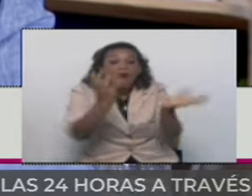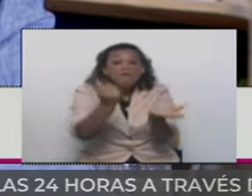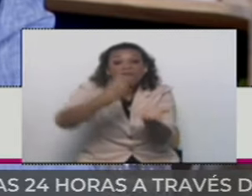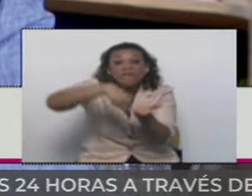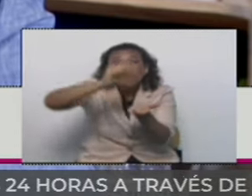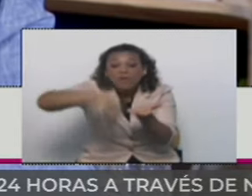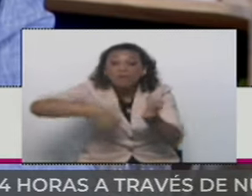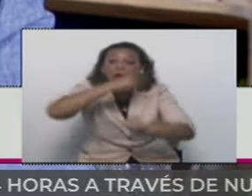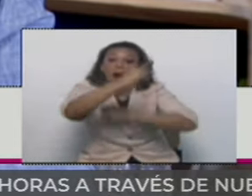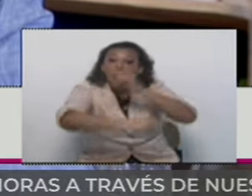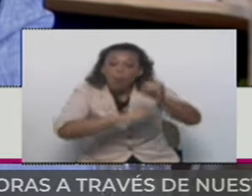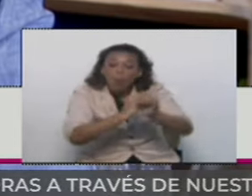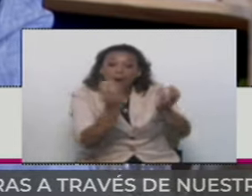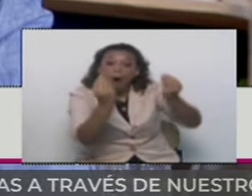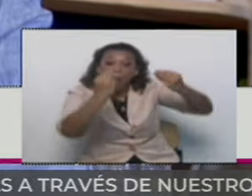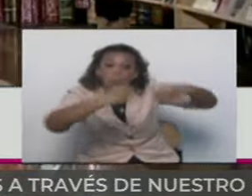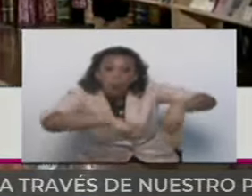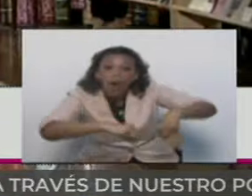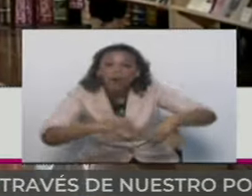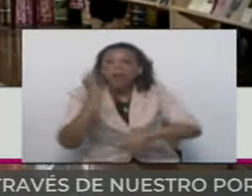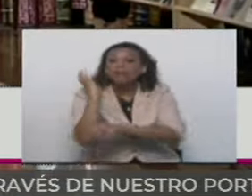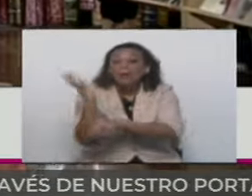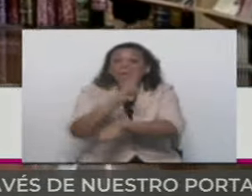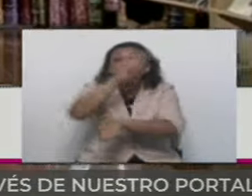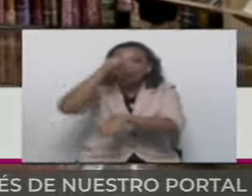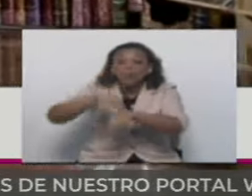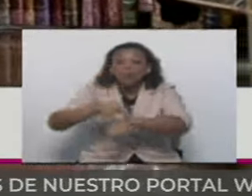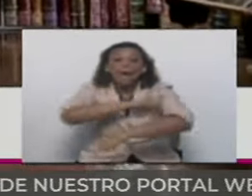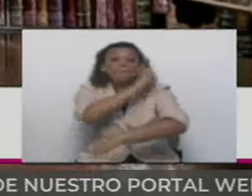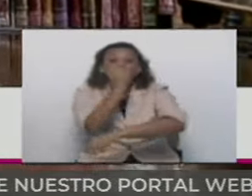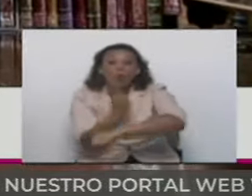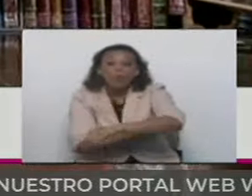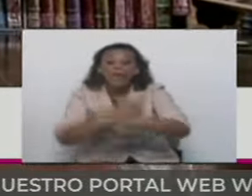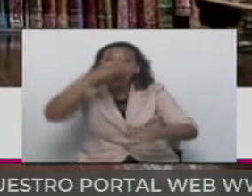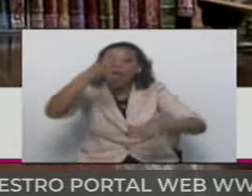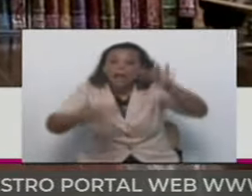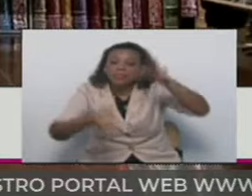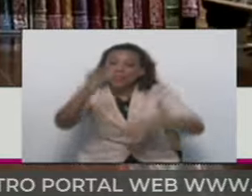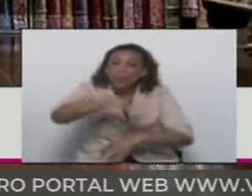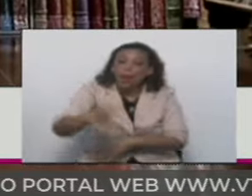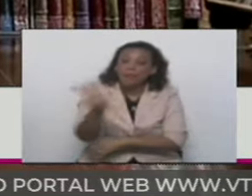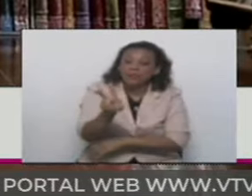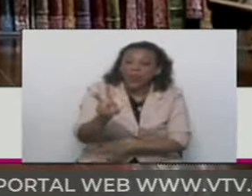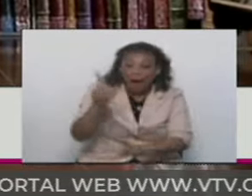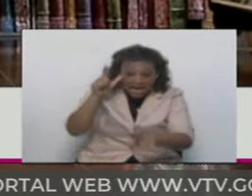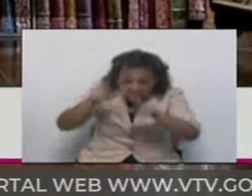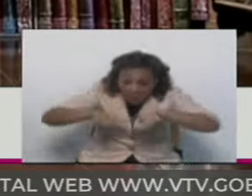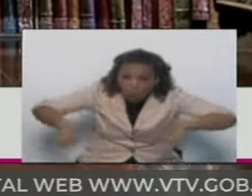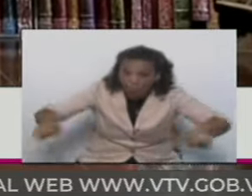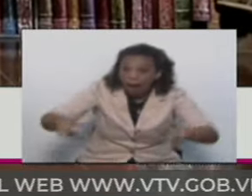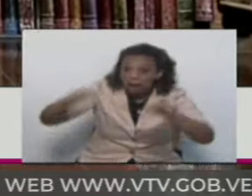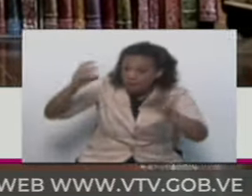acuerdos internacionales. Es la Asamblea, el poder legislativo del país. Ante esa Asamblea